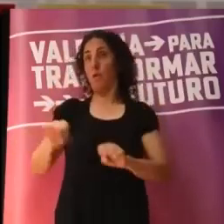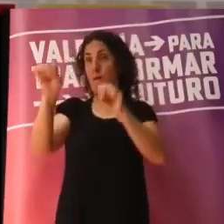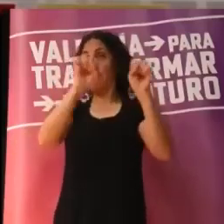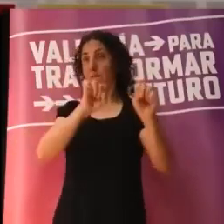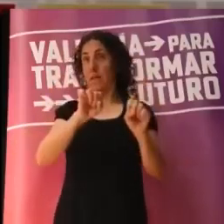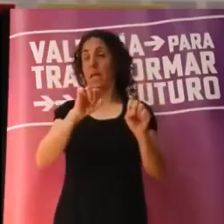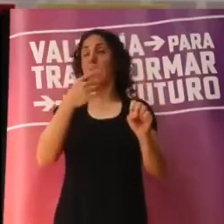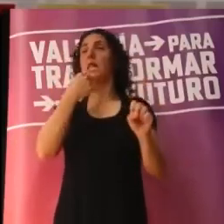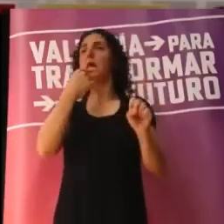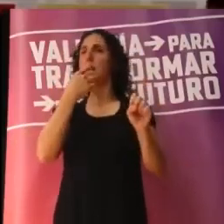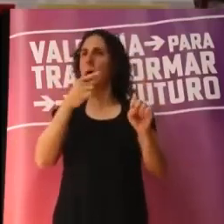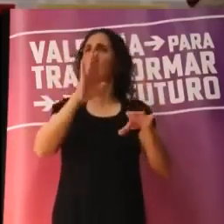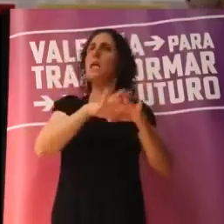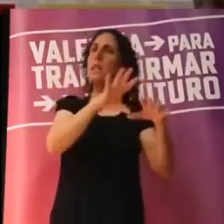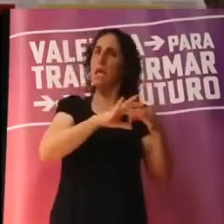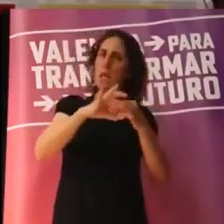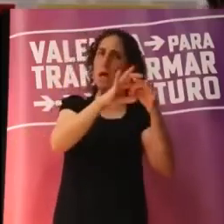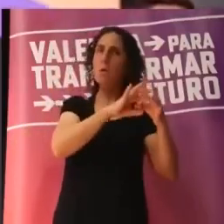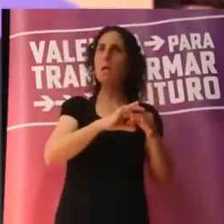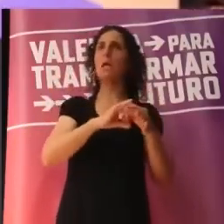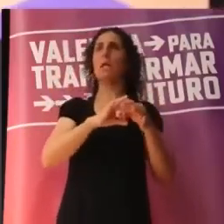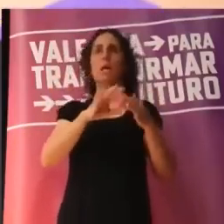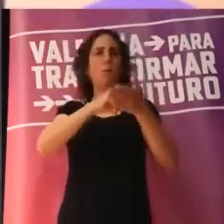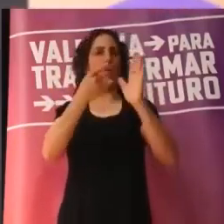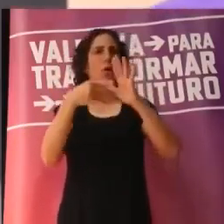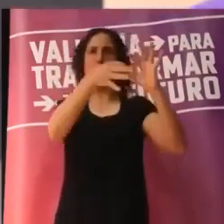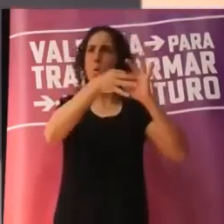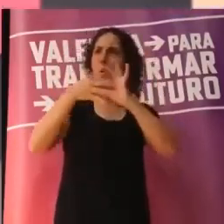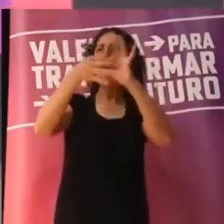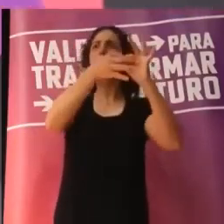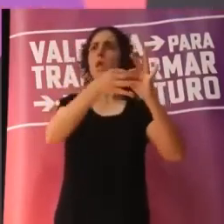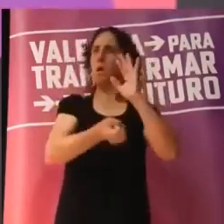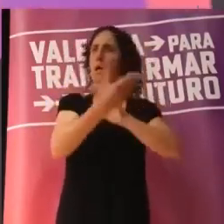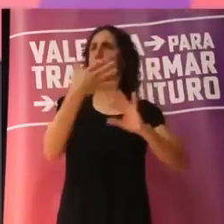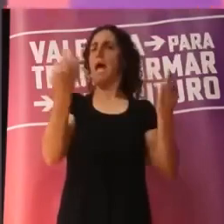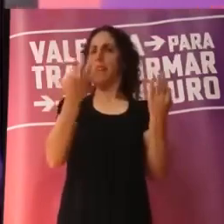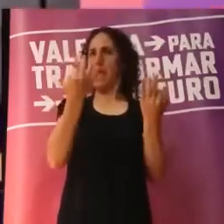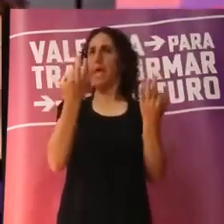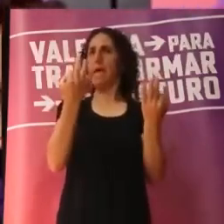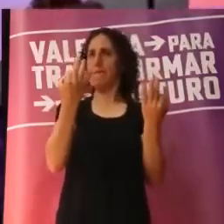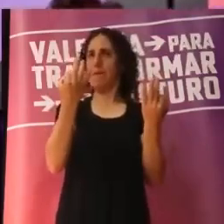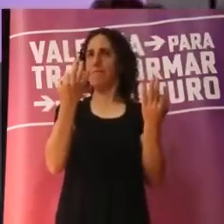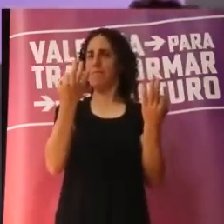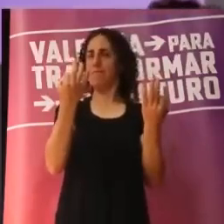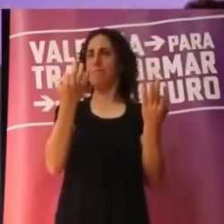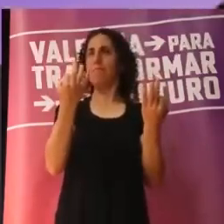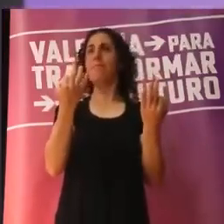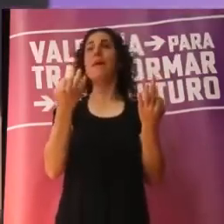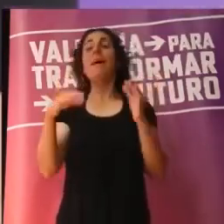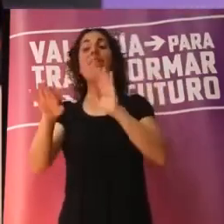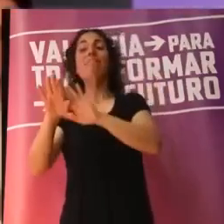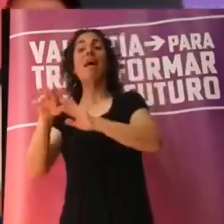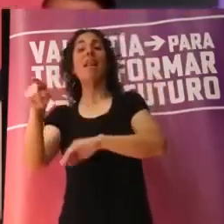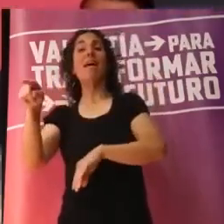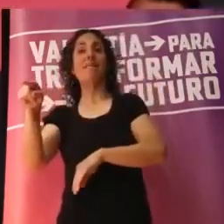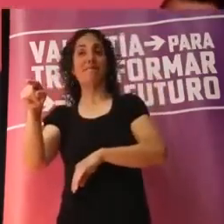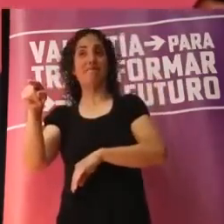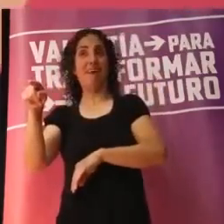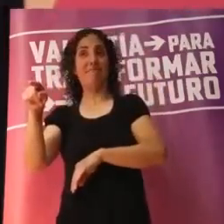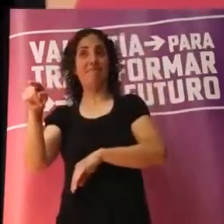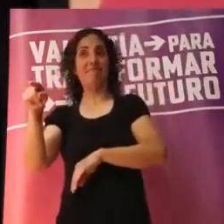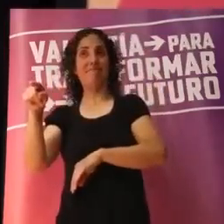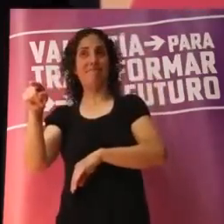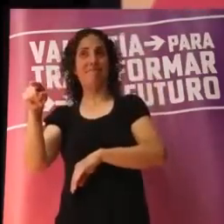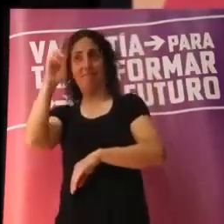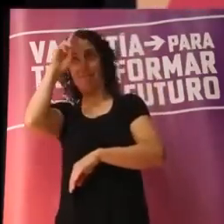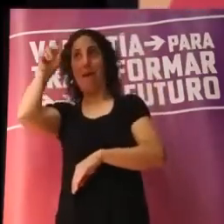Izquierda Unida y que había que construir un proyecto de unidad. La derecha en Madrid descubrió que la clave de la restauración de